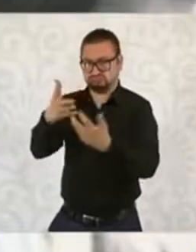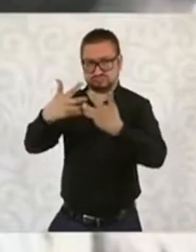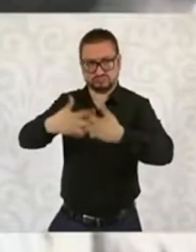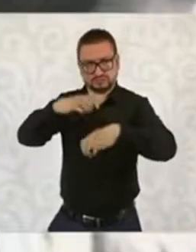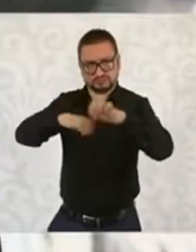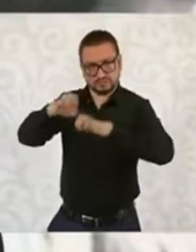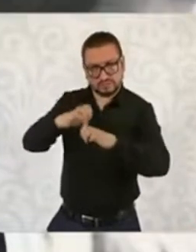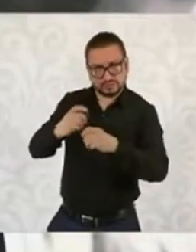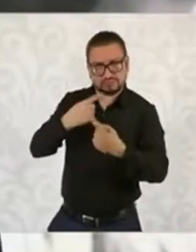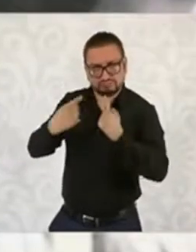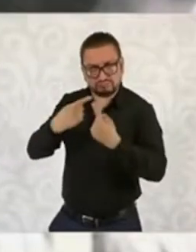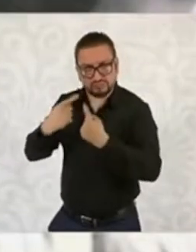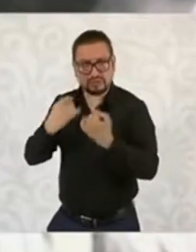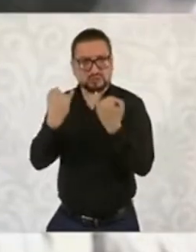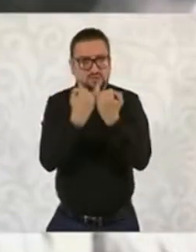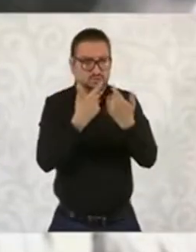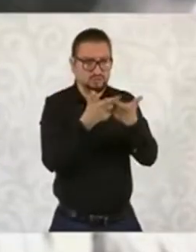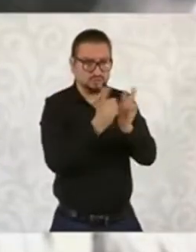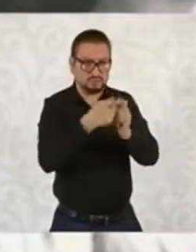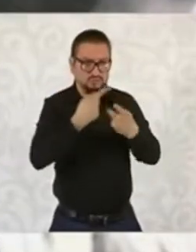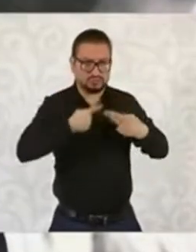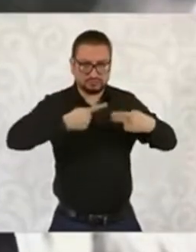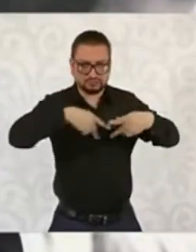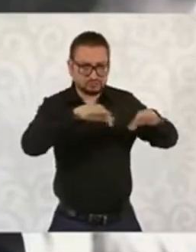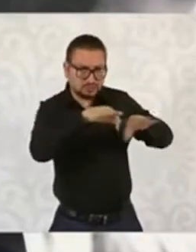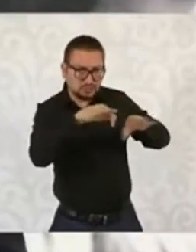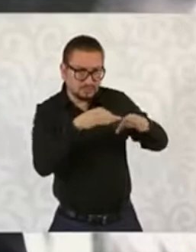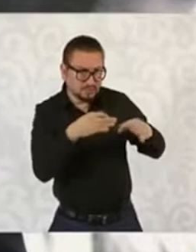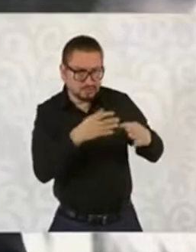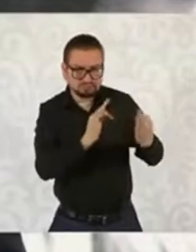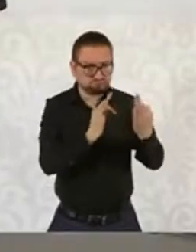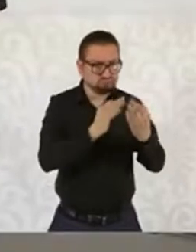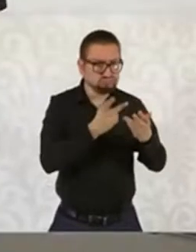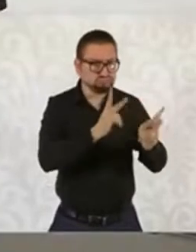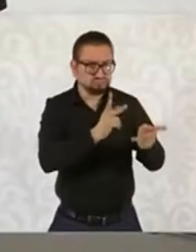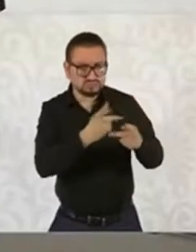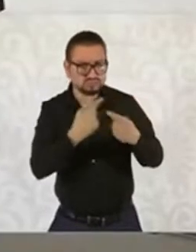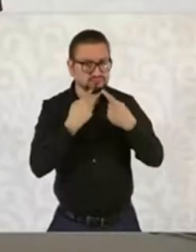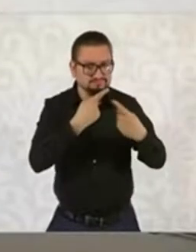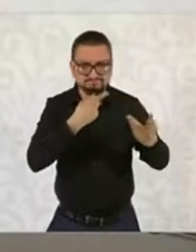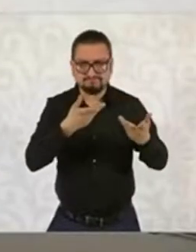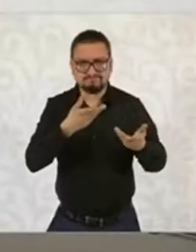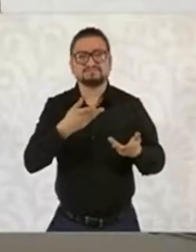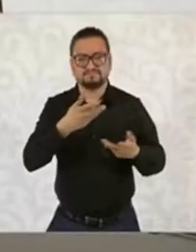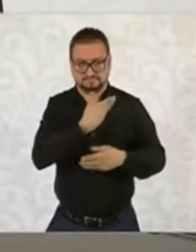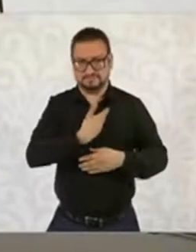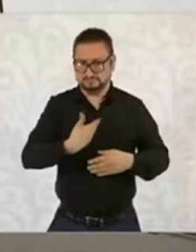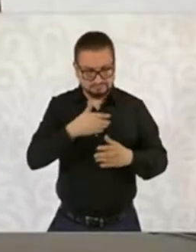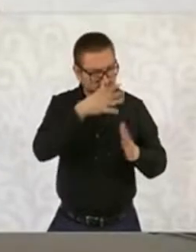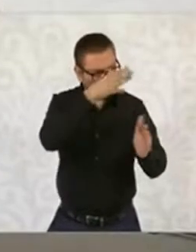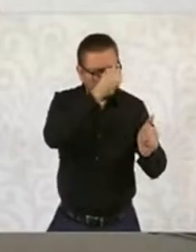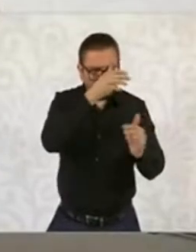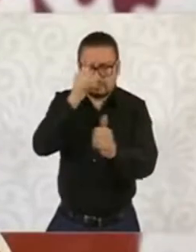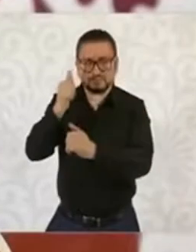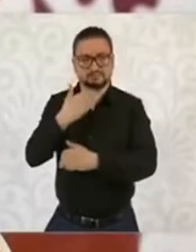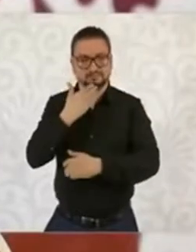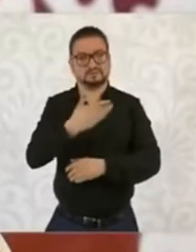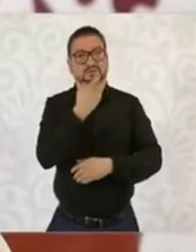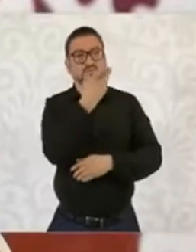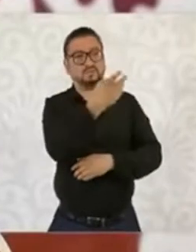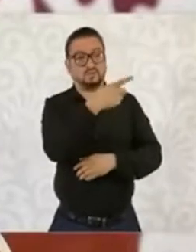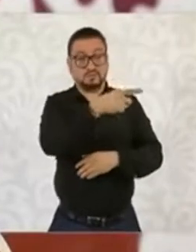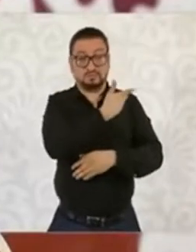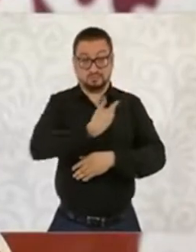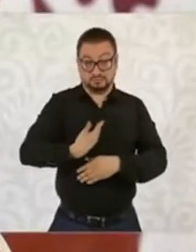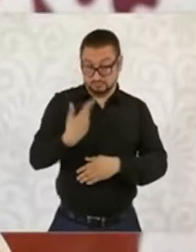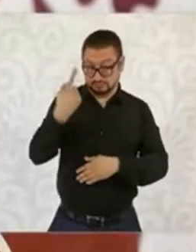empresarios, también con las y los trabajadores, y en ese sentido mucho de ello ha sido a través del consenso, Presidenta, y seguimos siguiendo con ellos sus